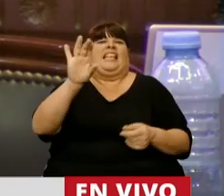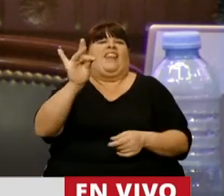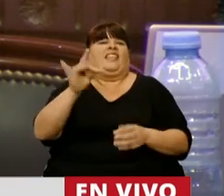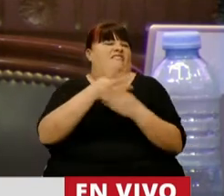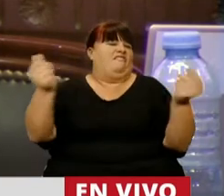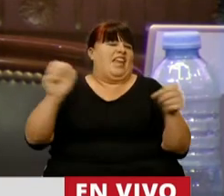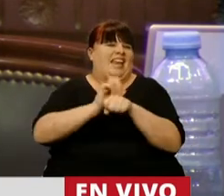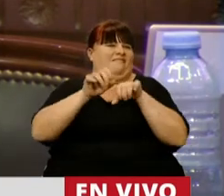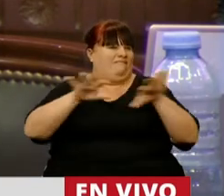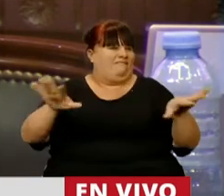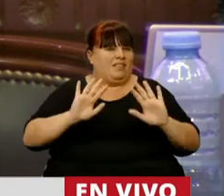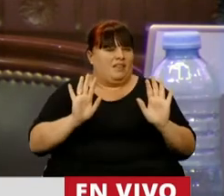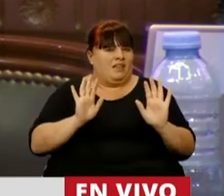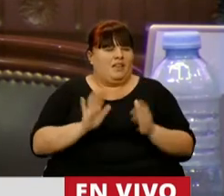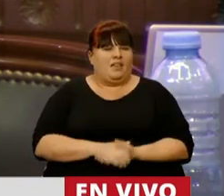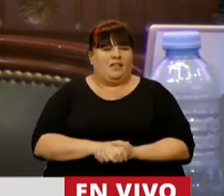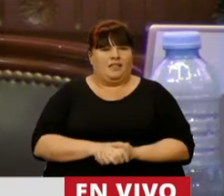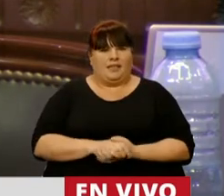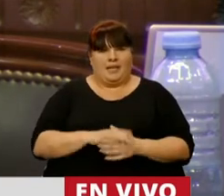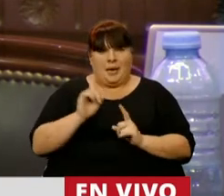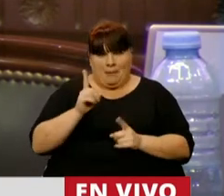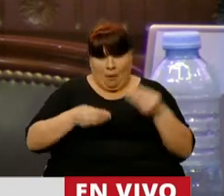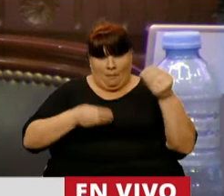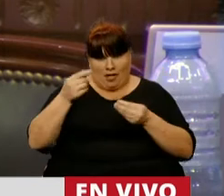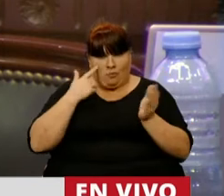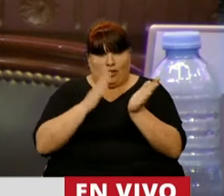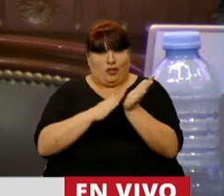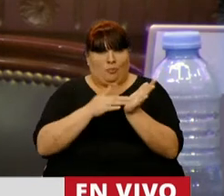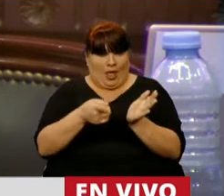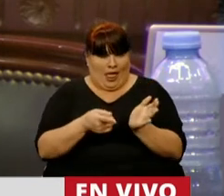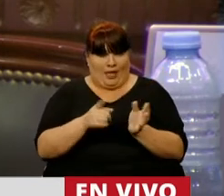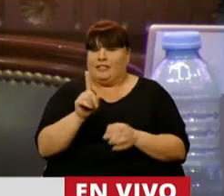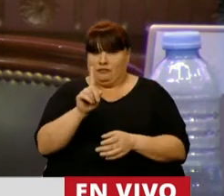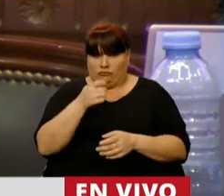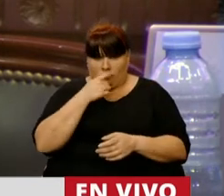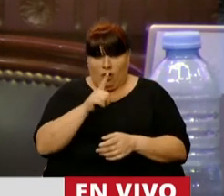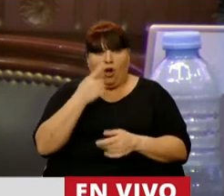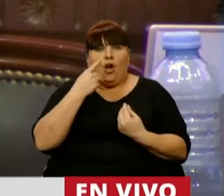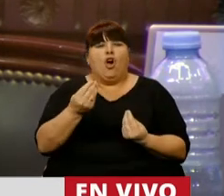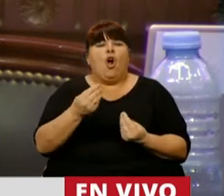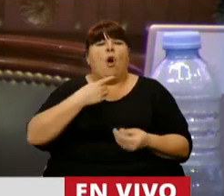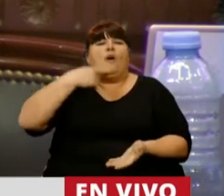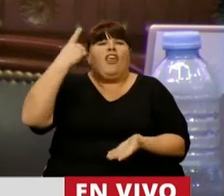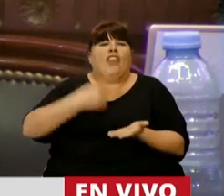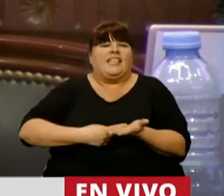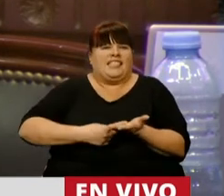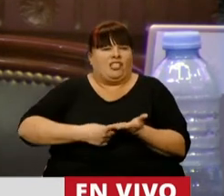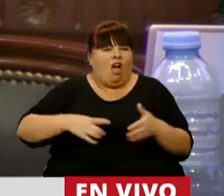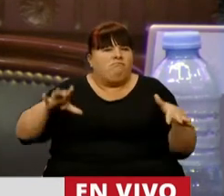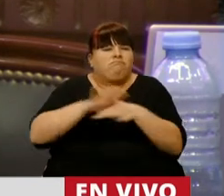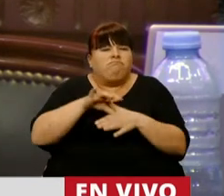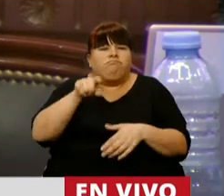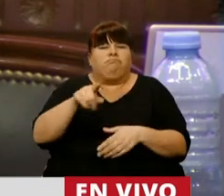diciembre de este año. Y el mismo presupuesto lo grafica, sino que demuestra una decisión